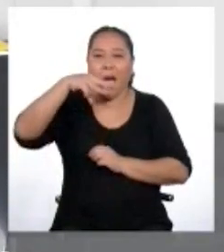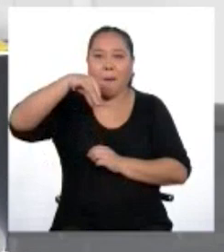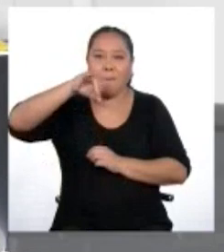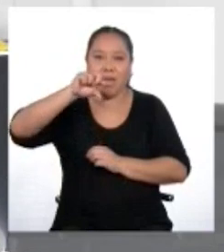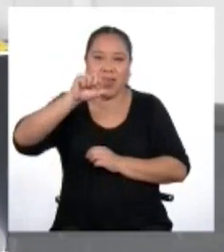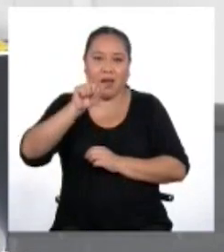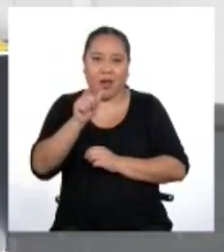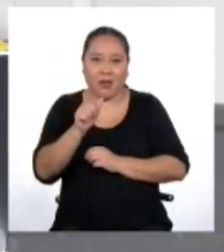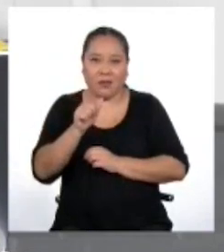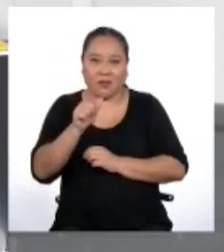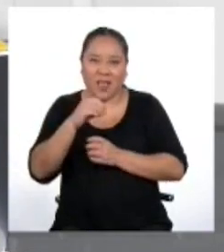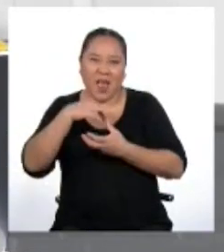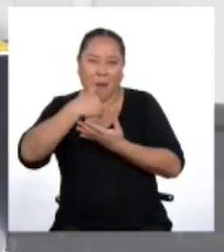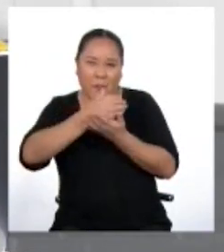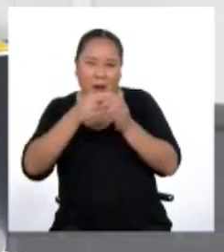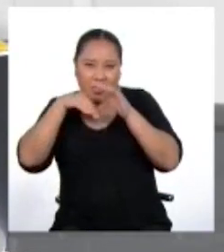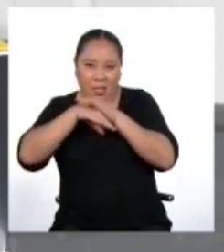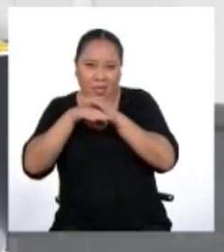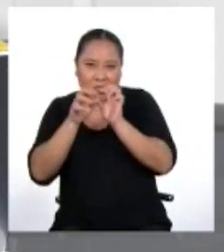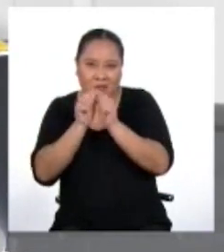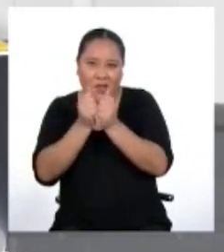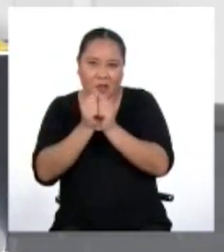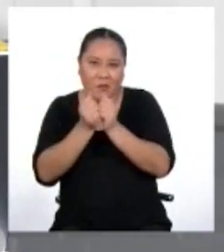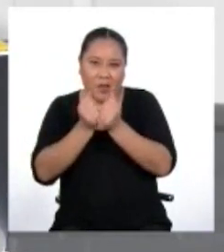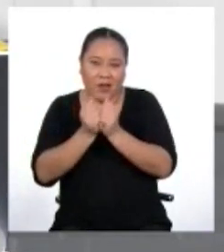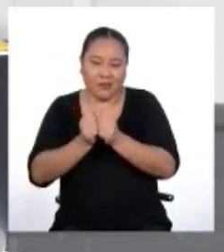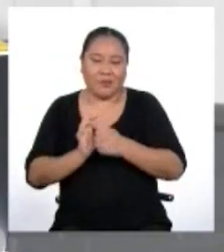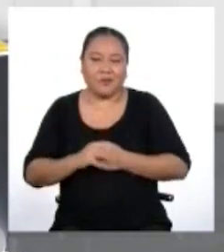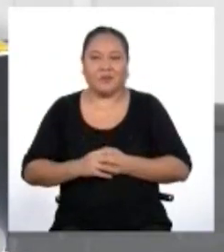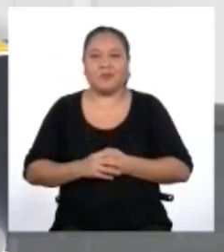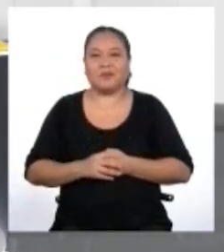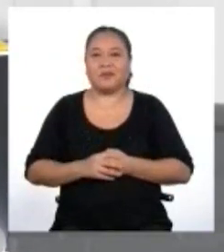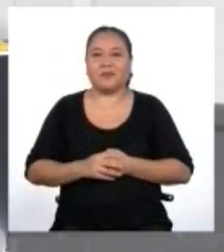A ver. No, este está aburrido.